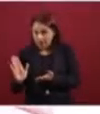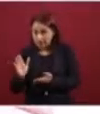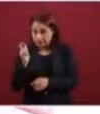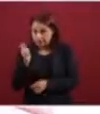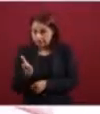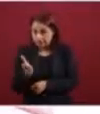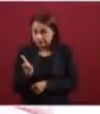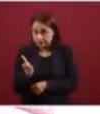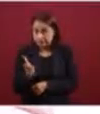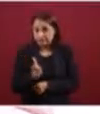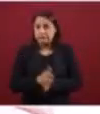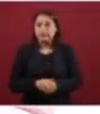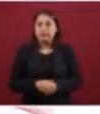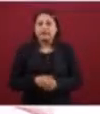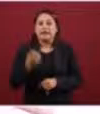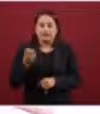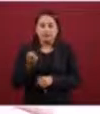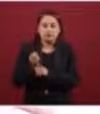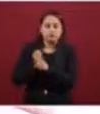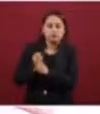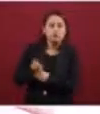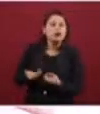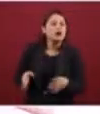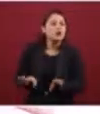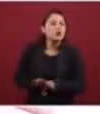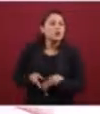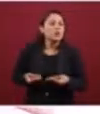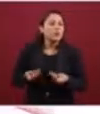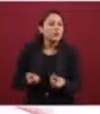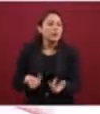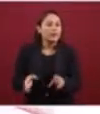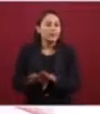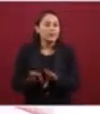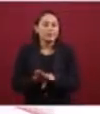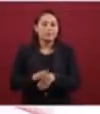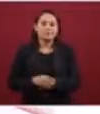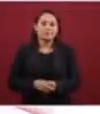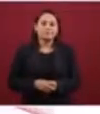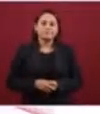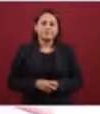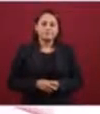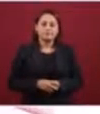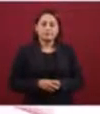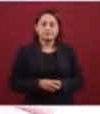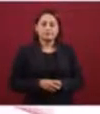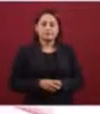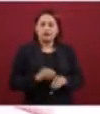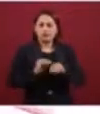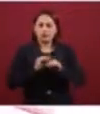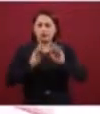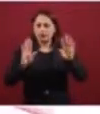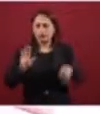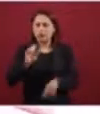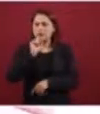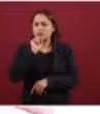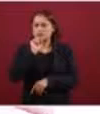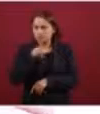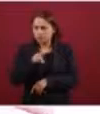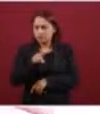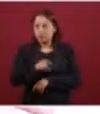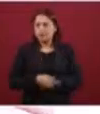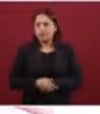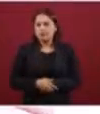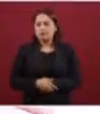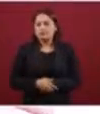estamos investigando. Y por supuesto, pasamos a la siguiente, por favor. Y